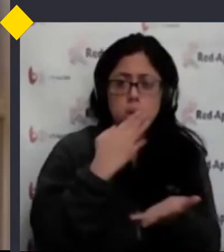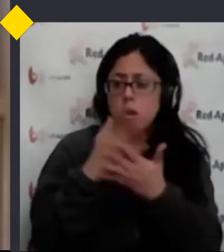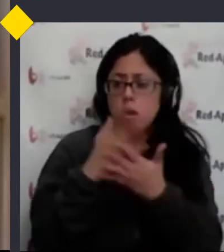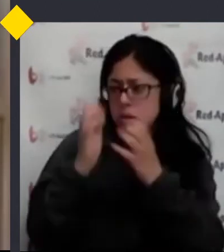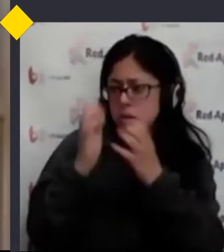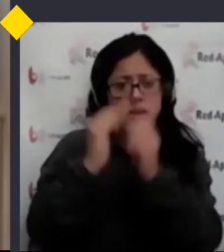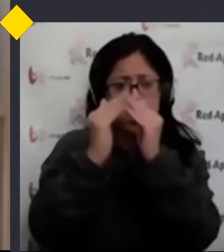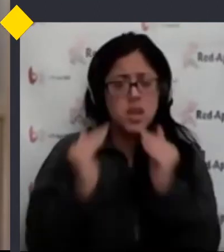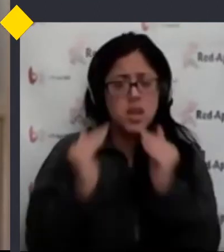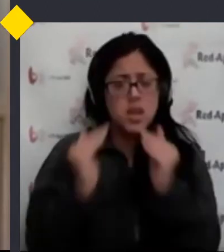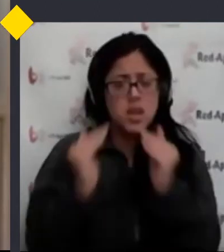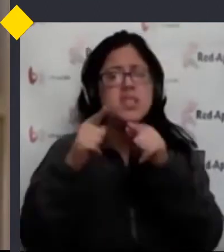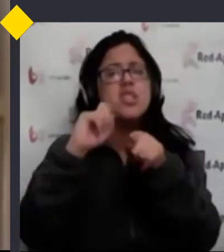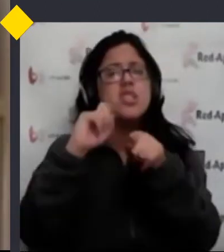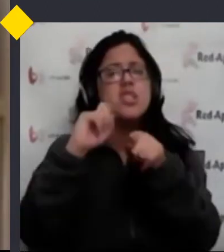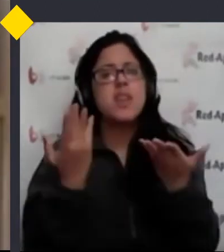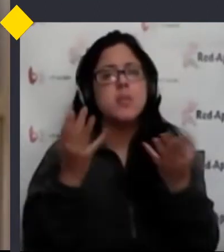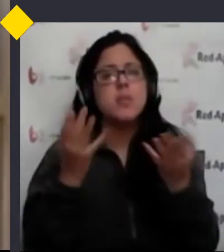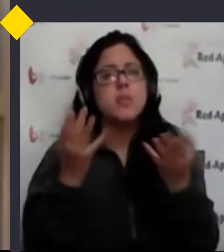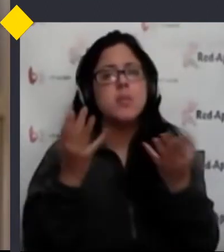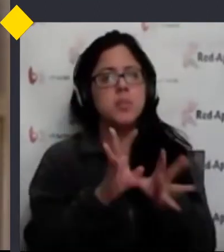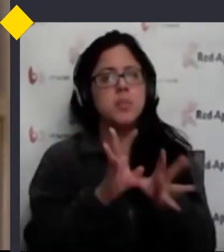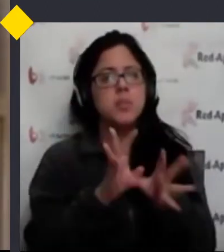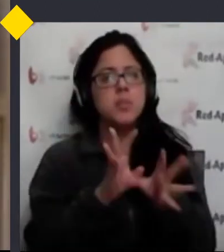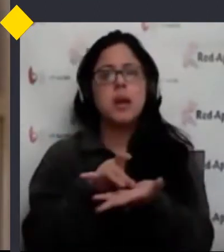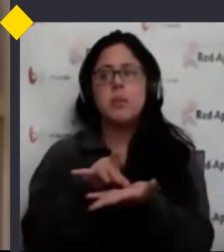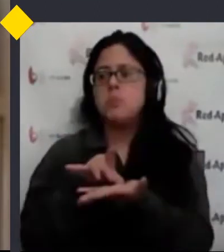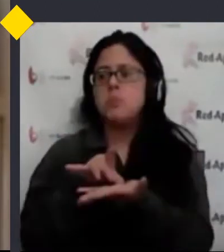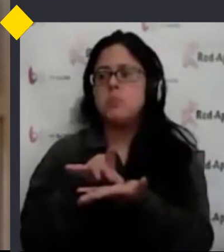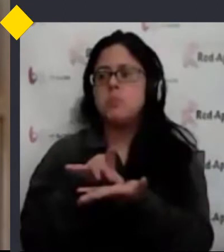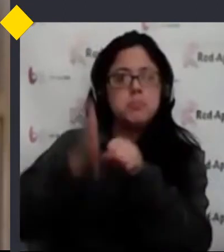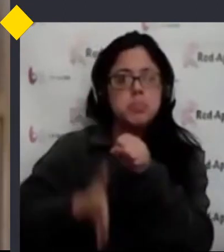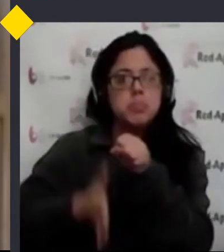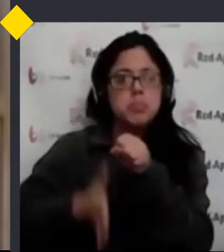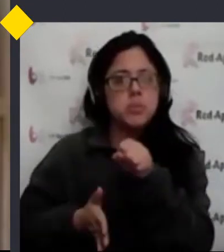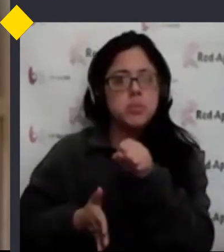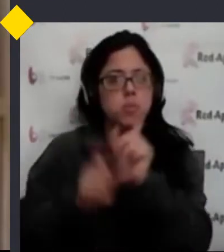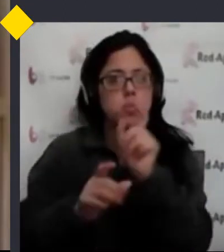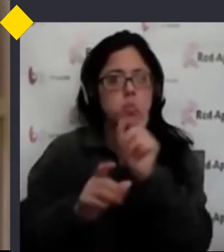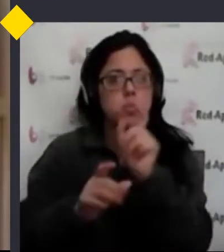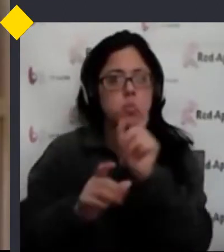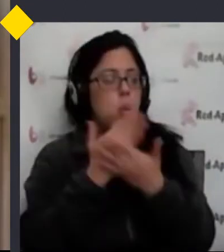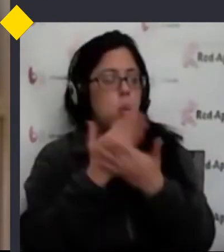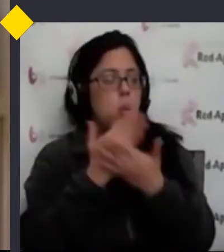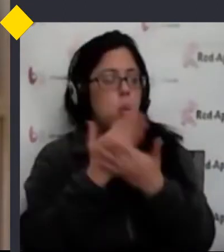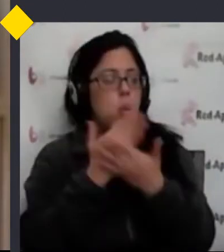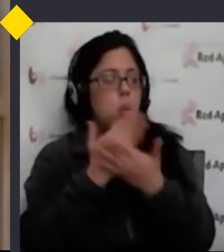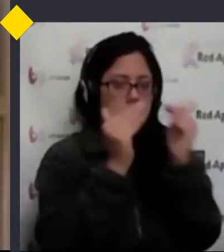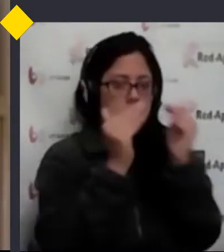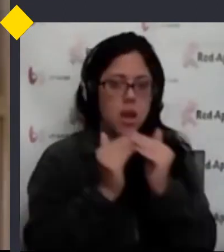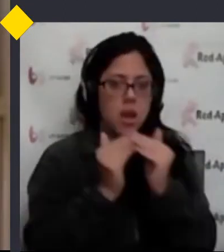laboral femenina. O sea, en la medida que hay niños en la casa, las empresas tienen que